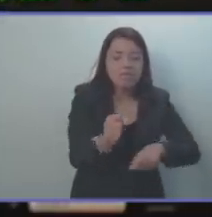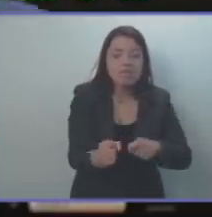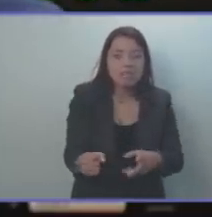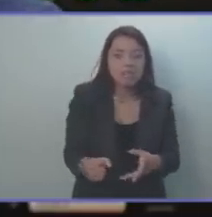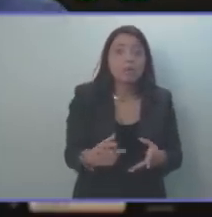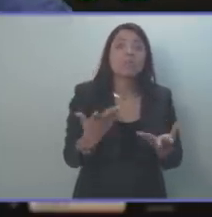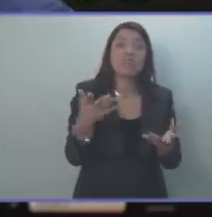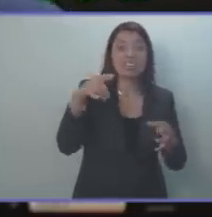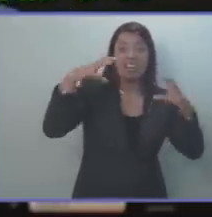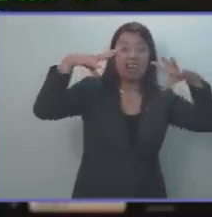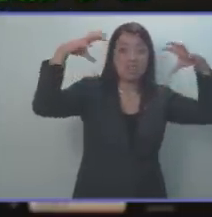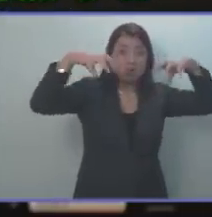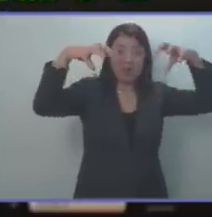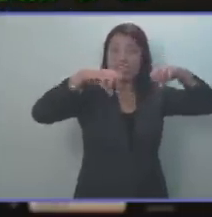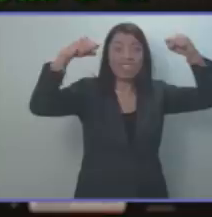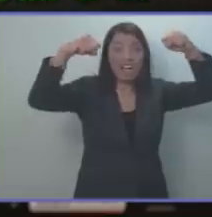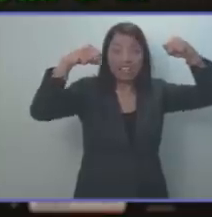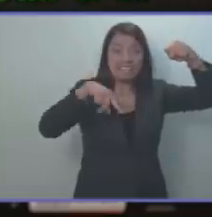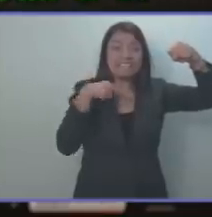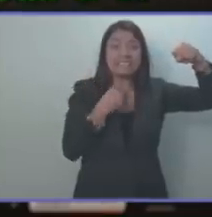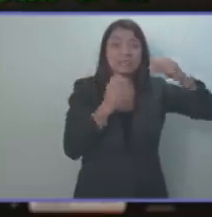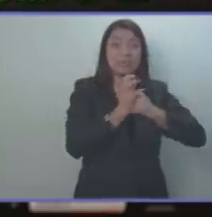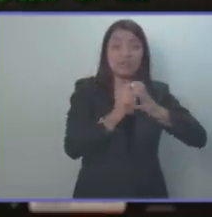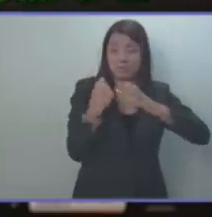tener mucho cuidado en lo que está pasando.